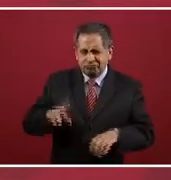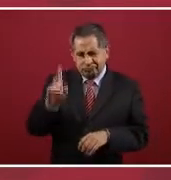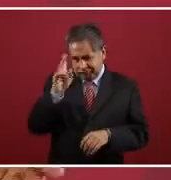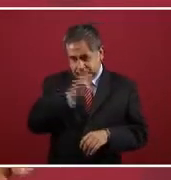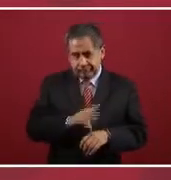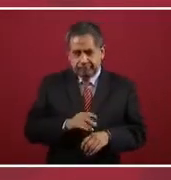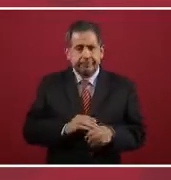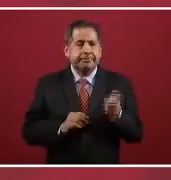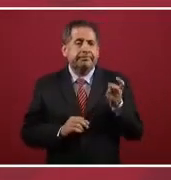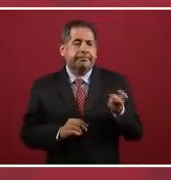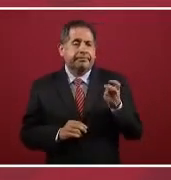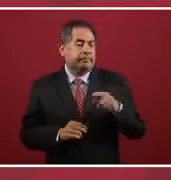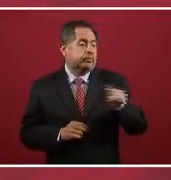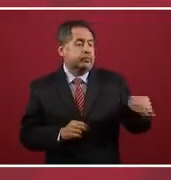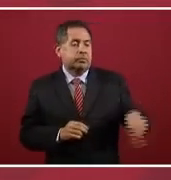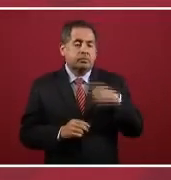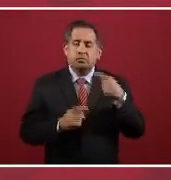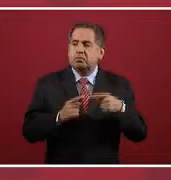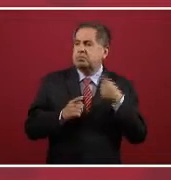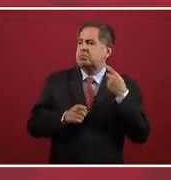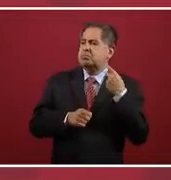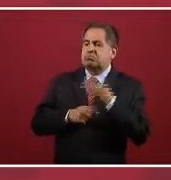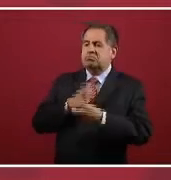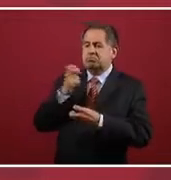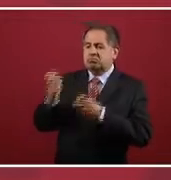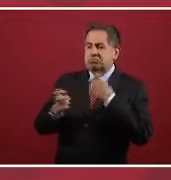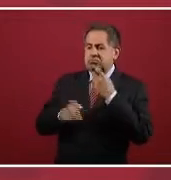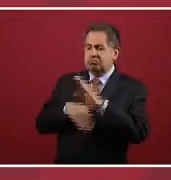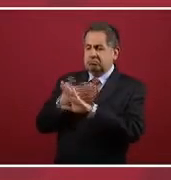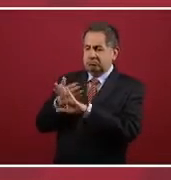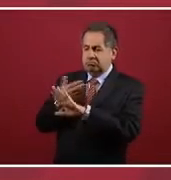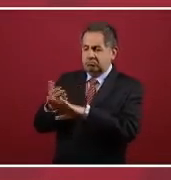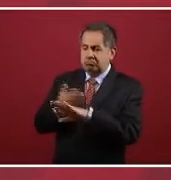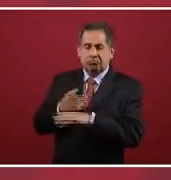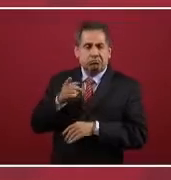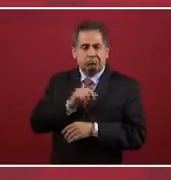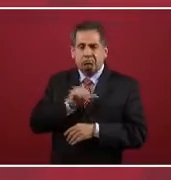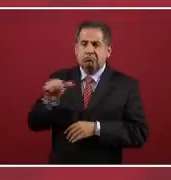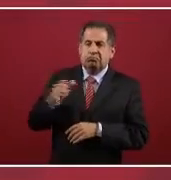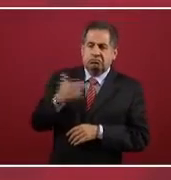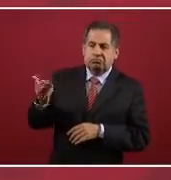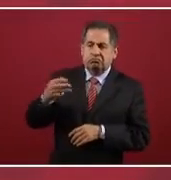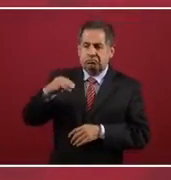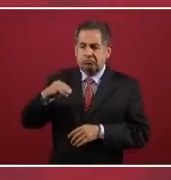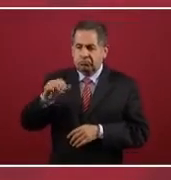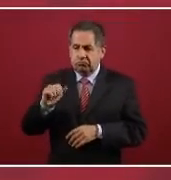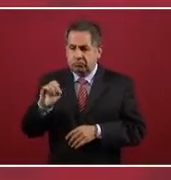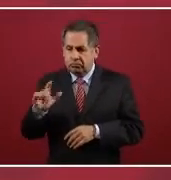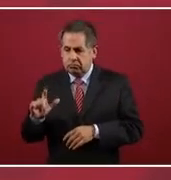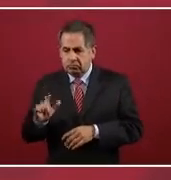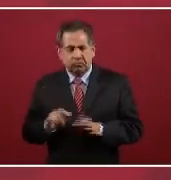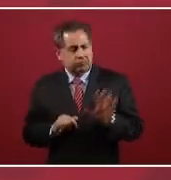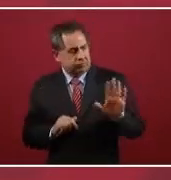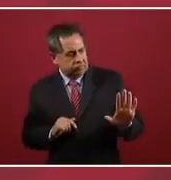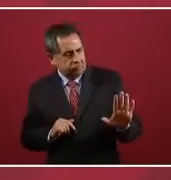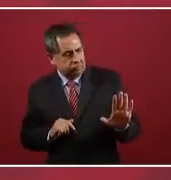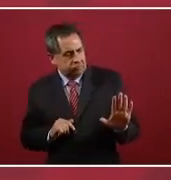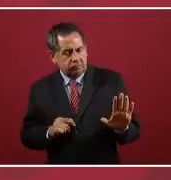Entonces, por eso los ataques a Manuel Bartlett. Pero nosotros